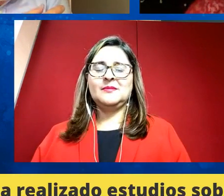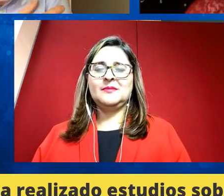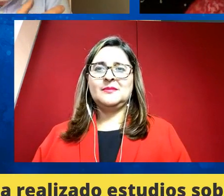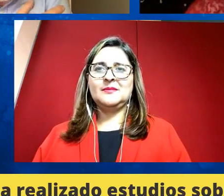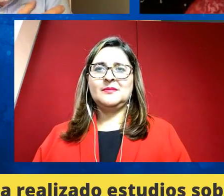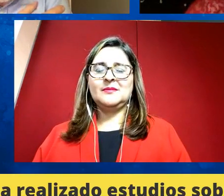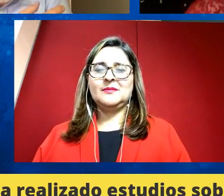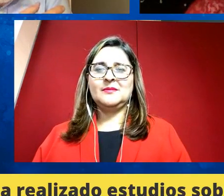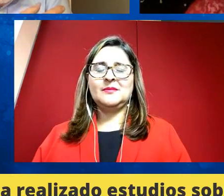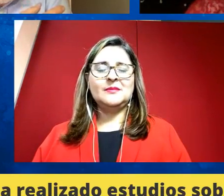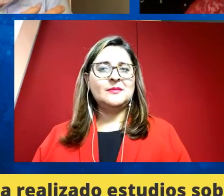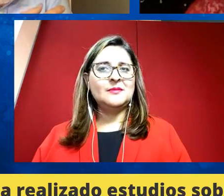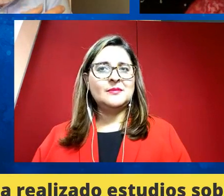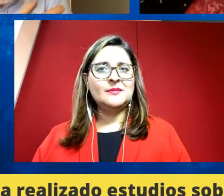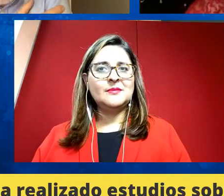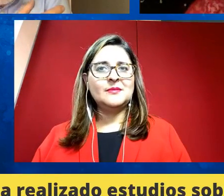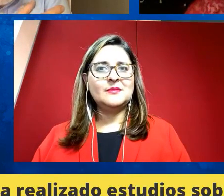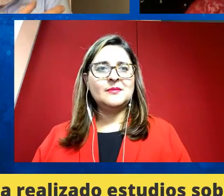que